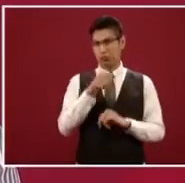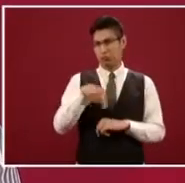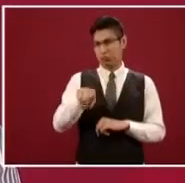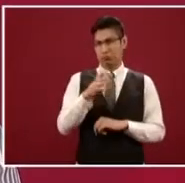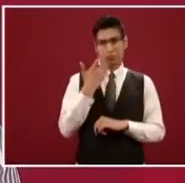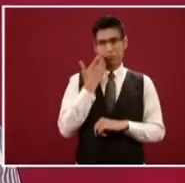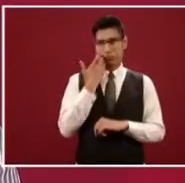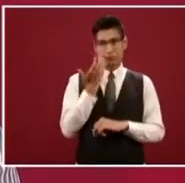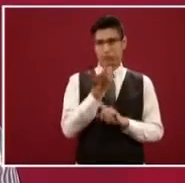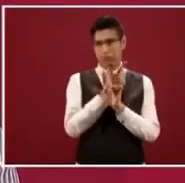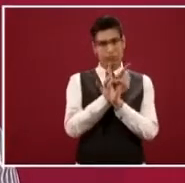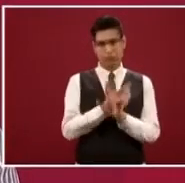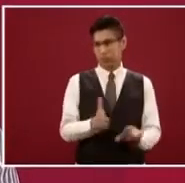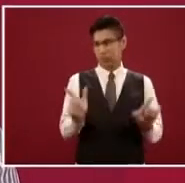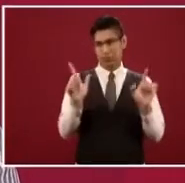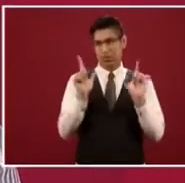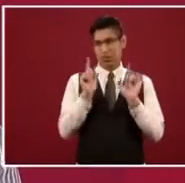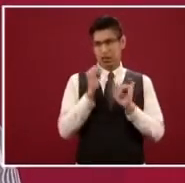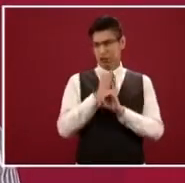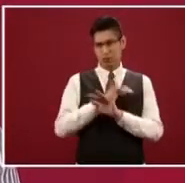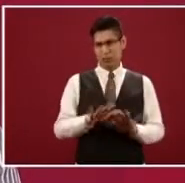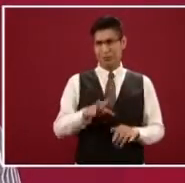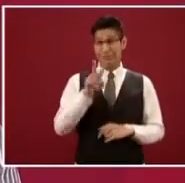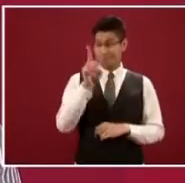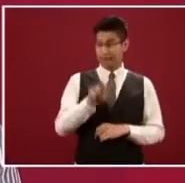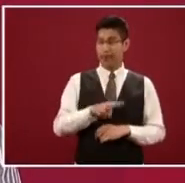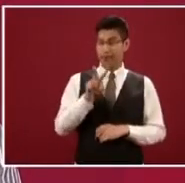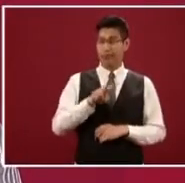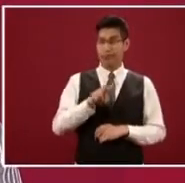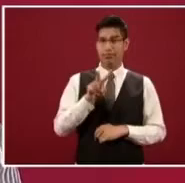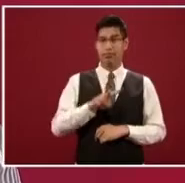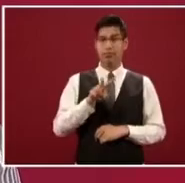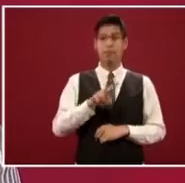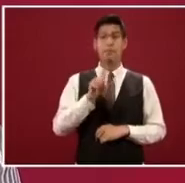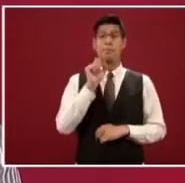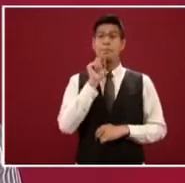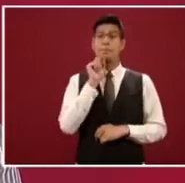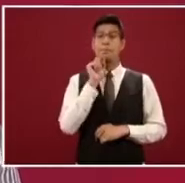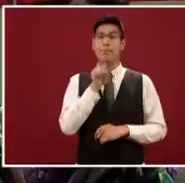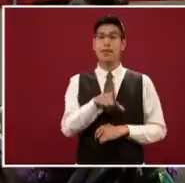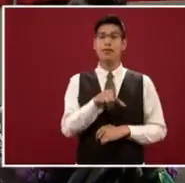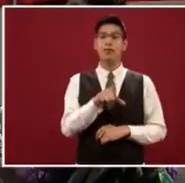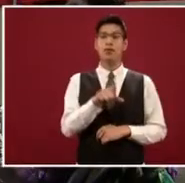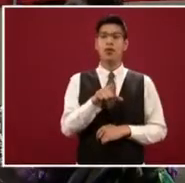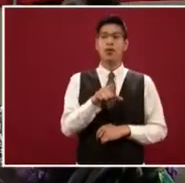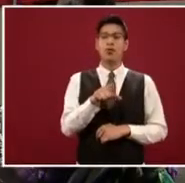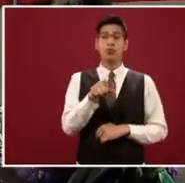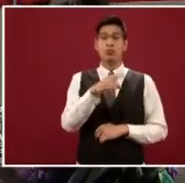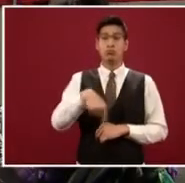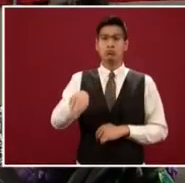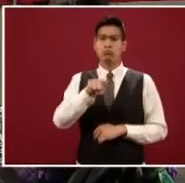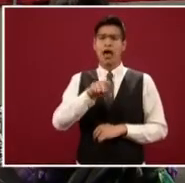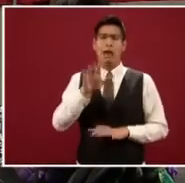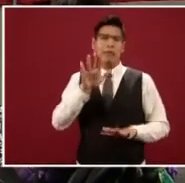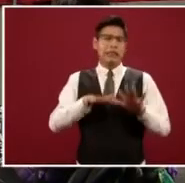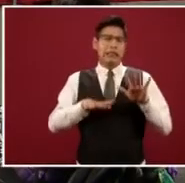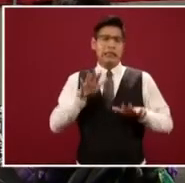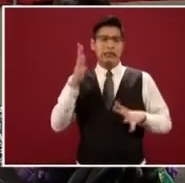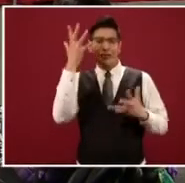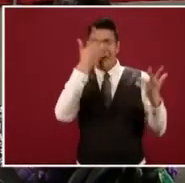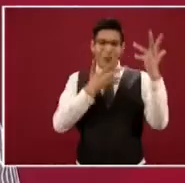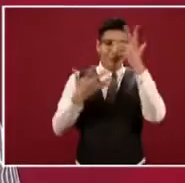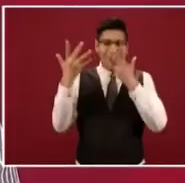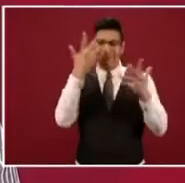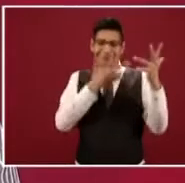quisiera saber la información verídica y que se pudiera llegar a confundir cuando aparecen estas